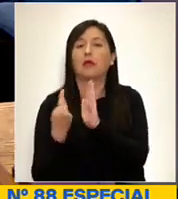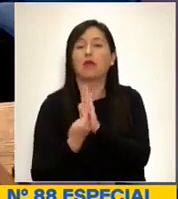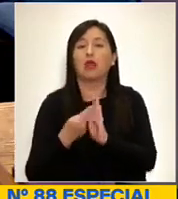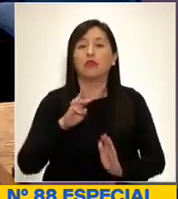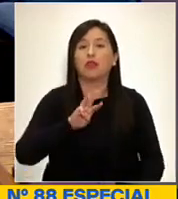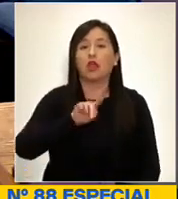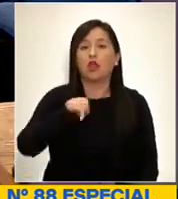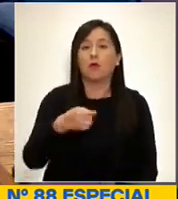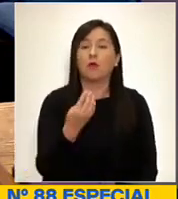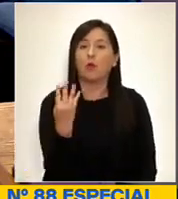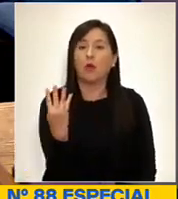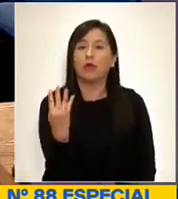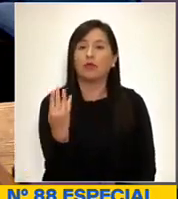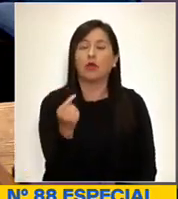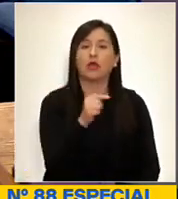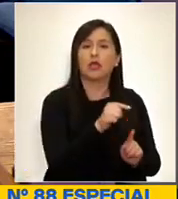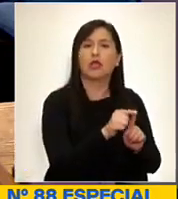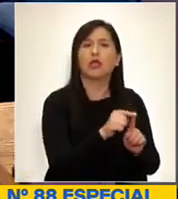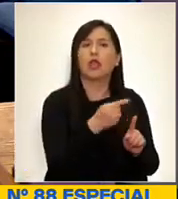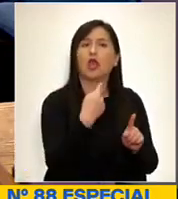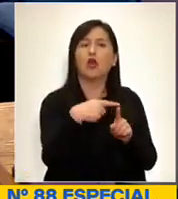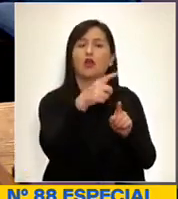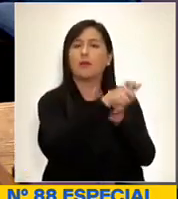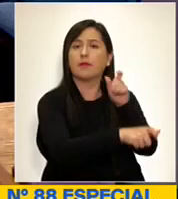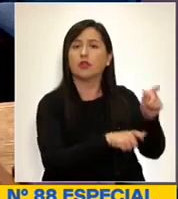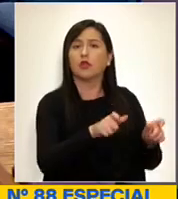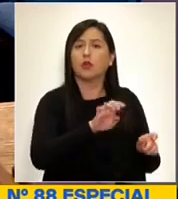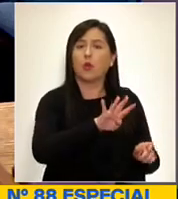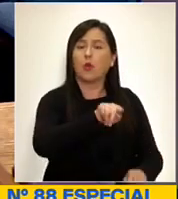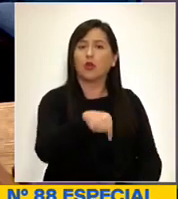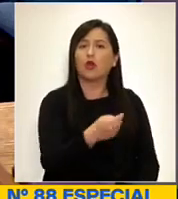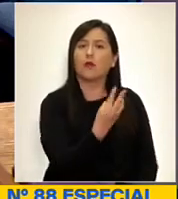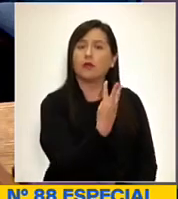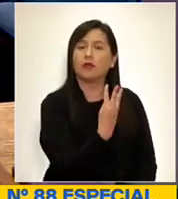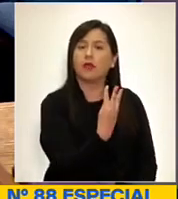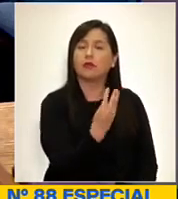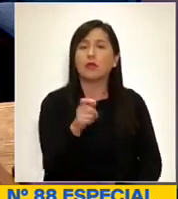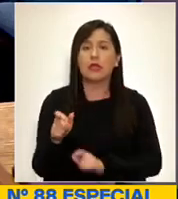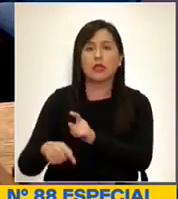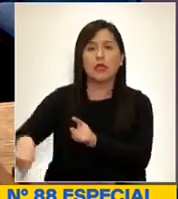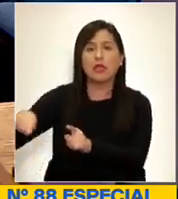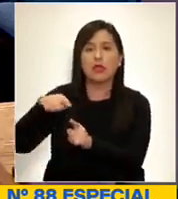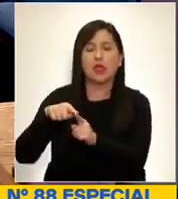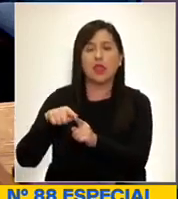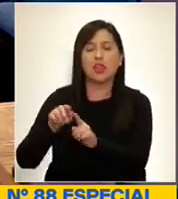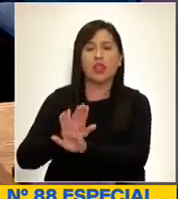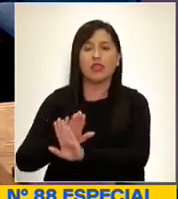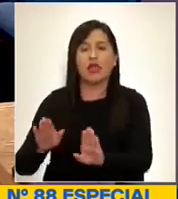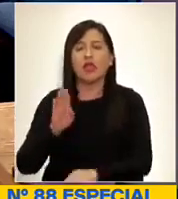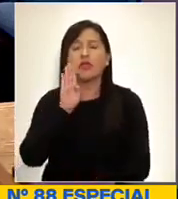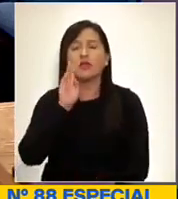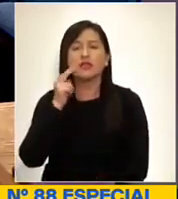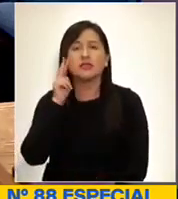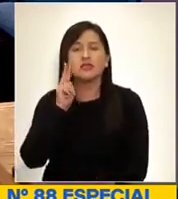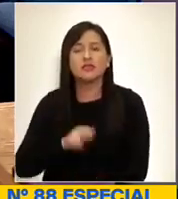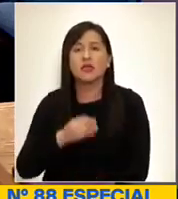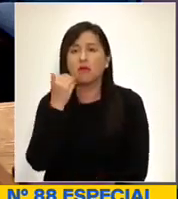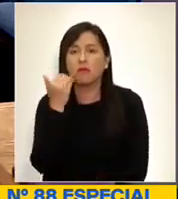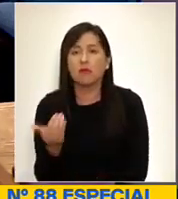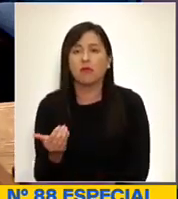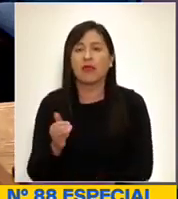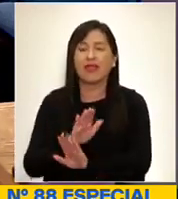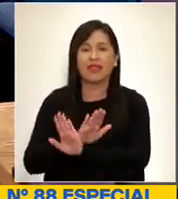público va recibir un reajuste del 43 y con beneficio y los procesales nada contrato a su alzada con su auto con su neumático con sus